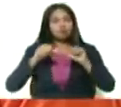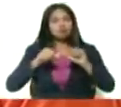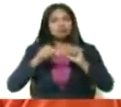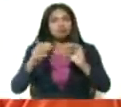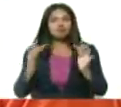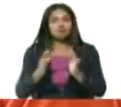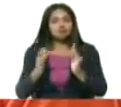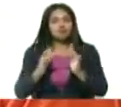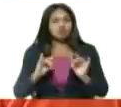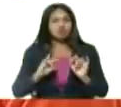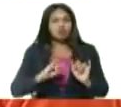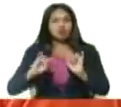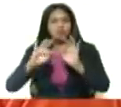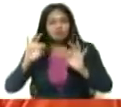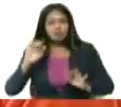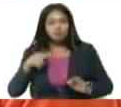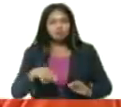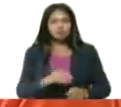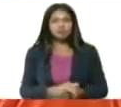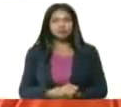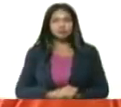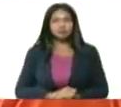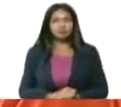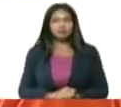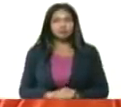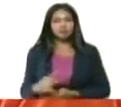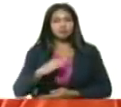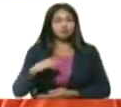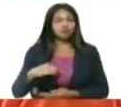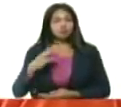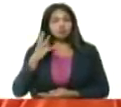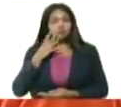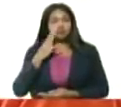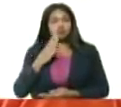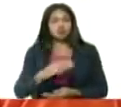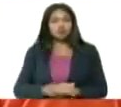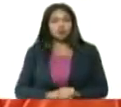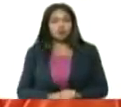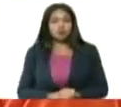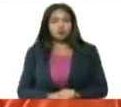contacto. Y podemos, por ejemplo, vía